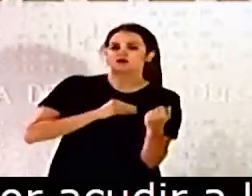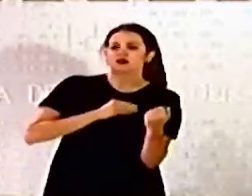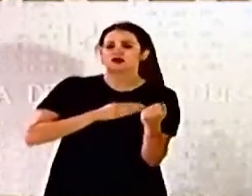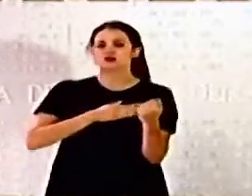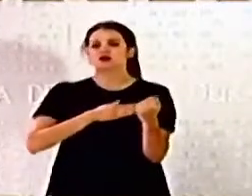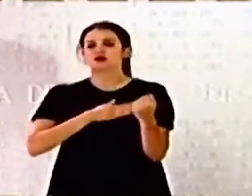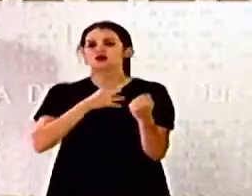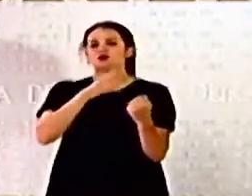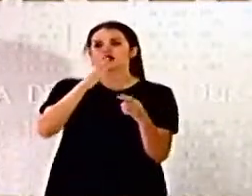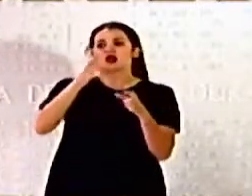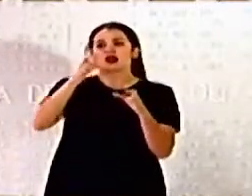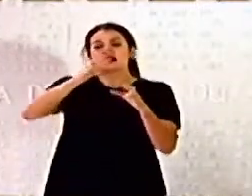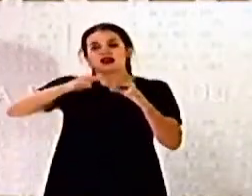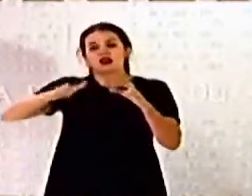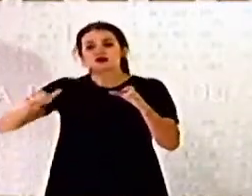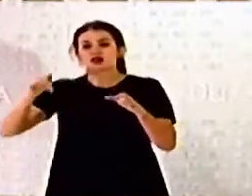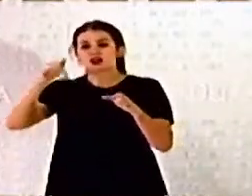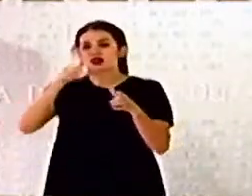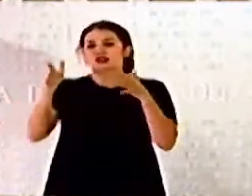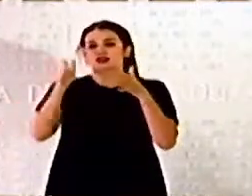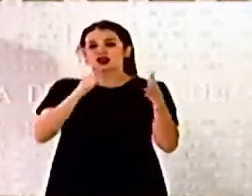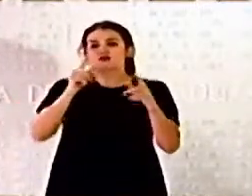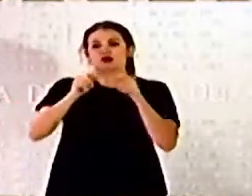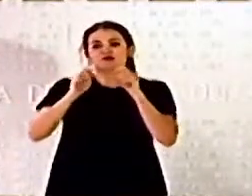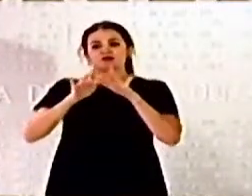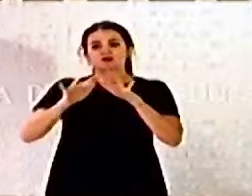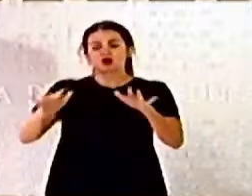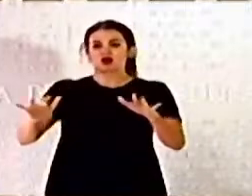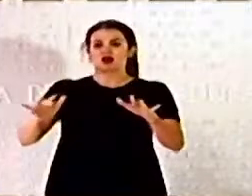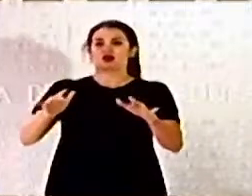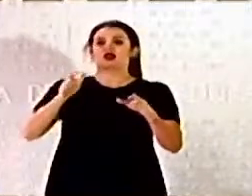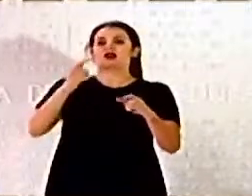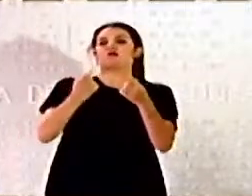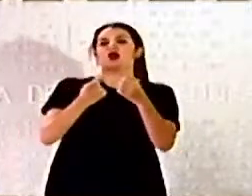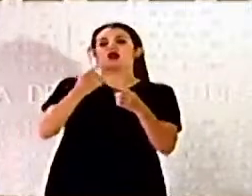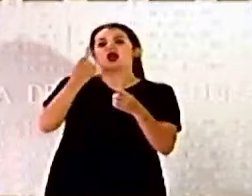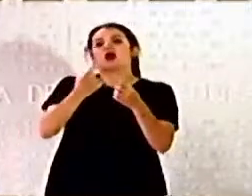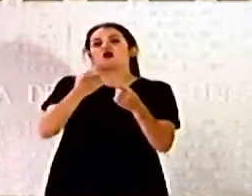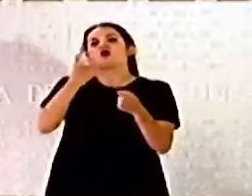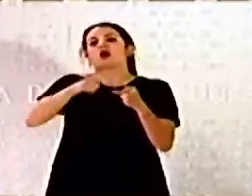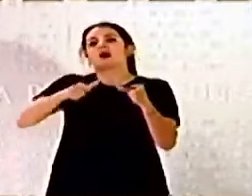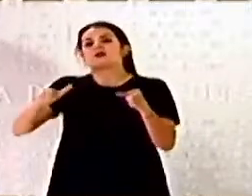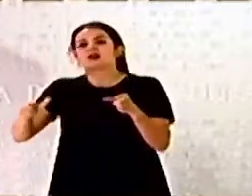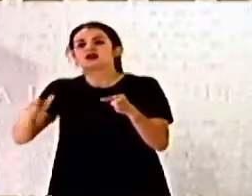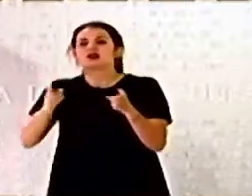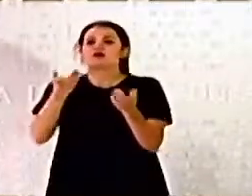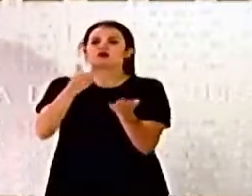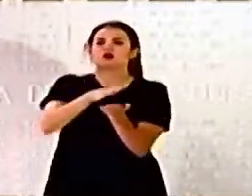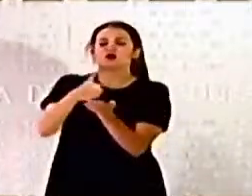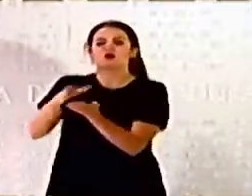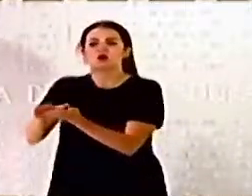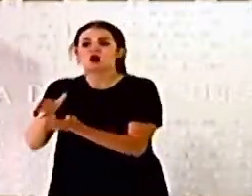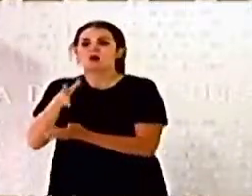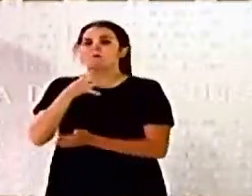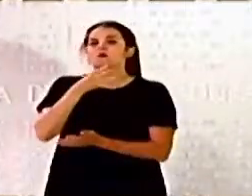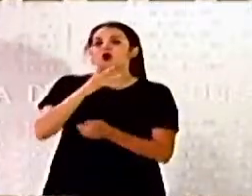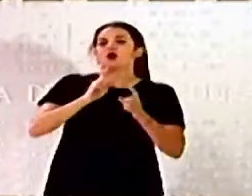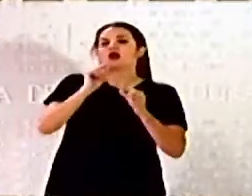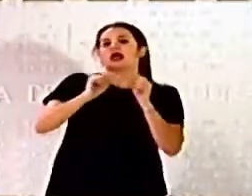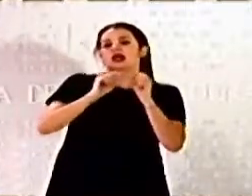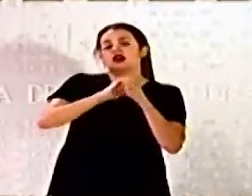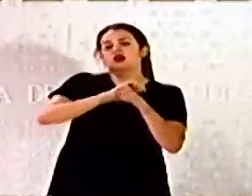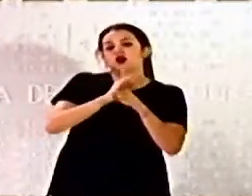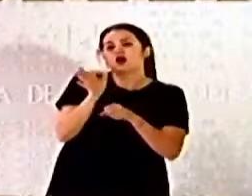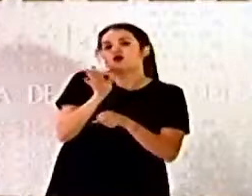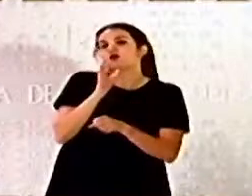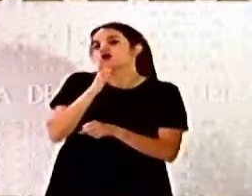personas que durante este tiempo han perdido a un ser querido con motivo de la pandemia o por otro motivo, pero